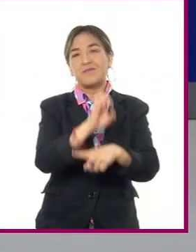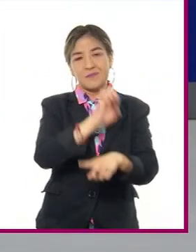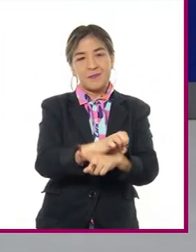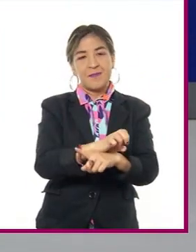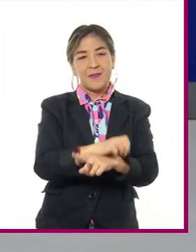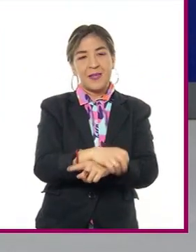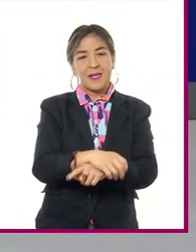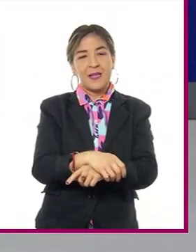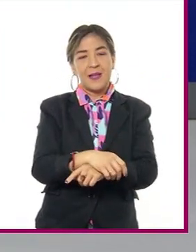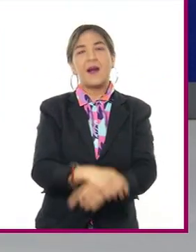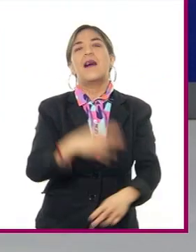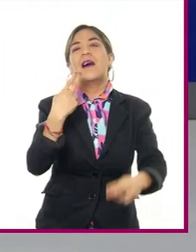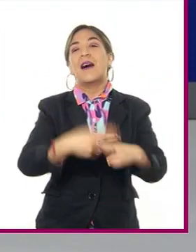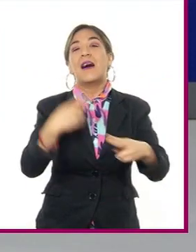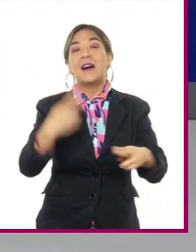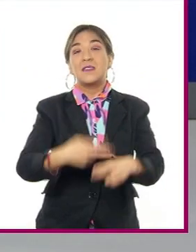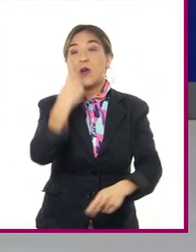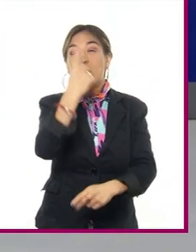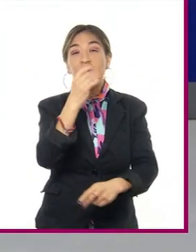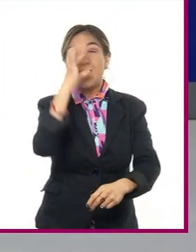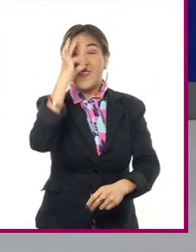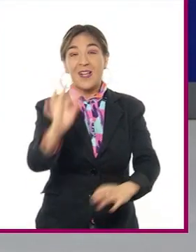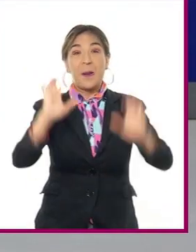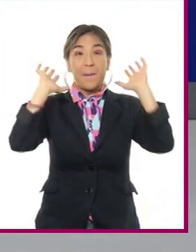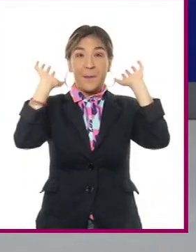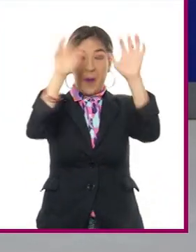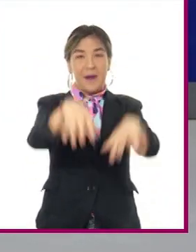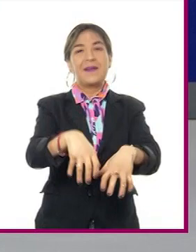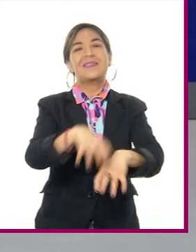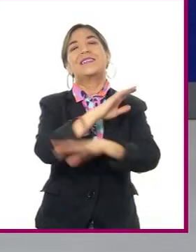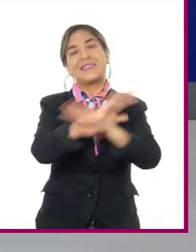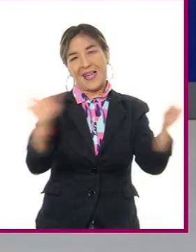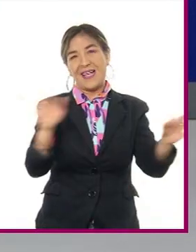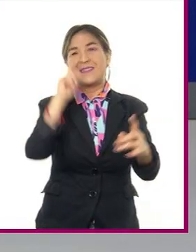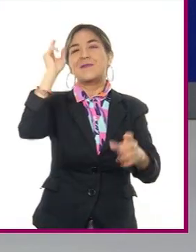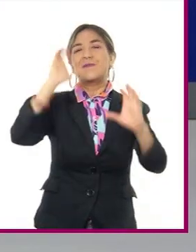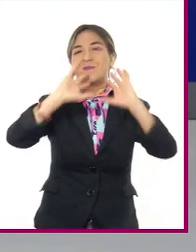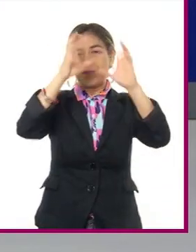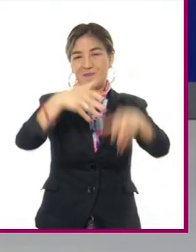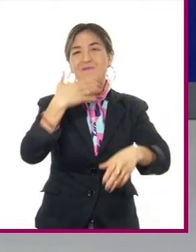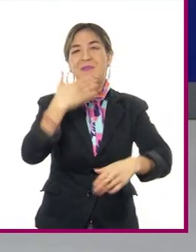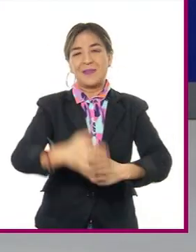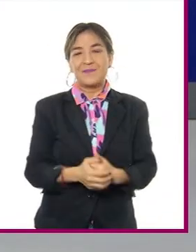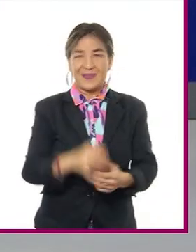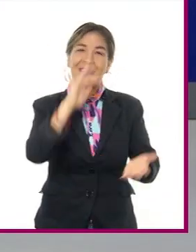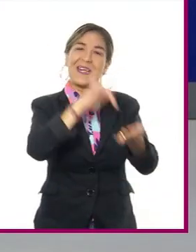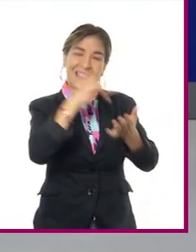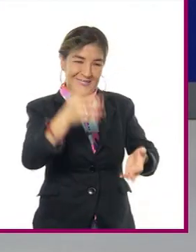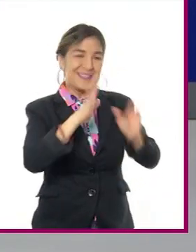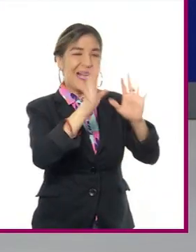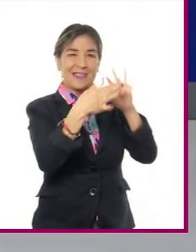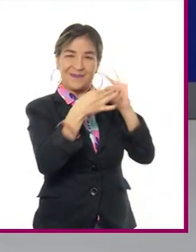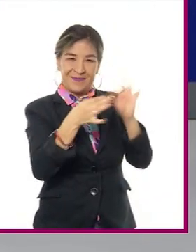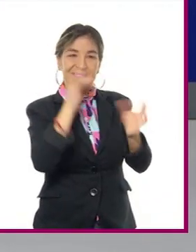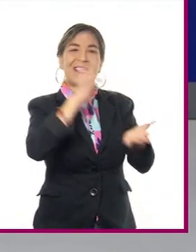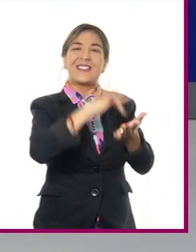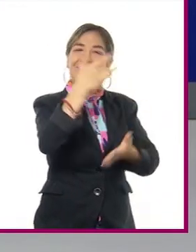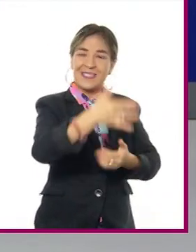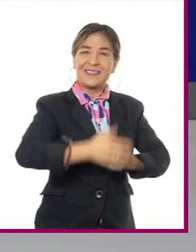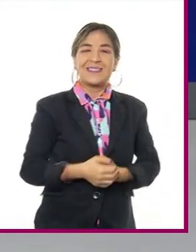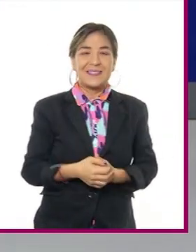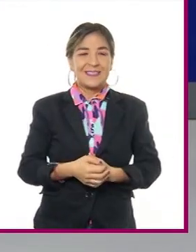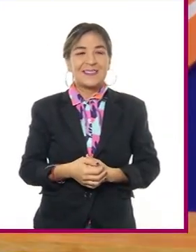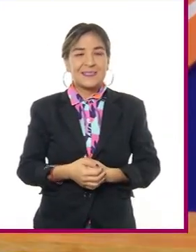lanzan penaltis hasta que uno falle y el otro anote. Gracias, profesor. Ya me queda más claro. ¡Qué